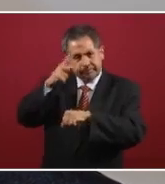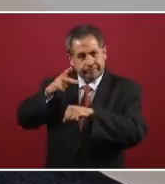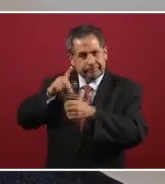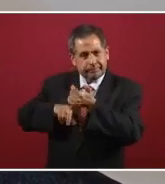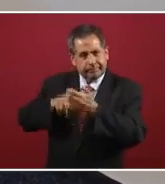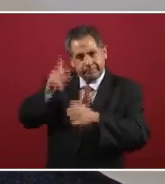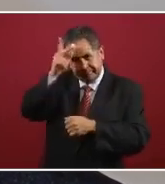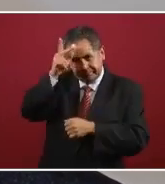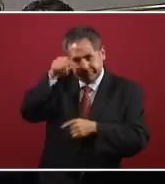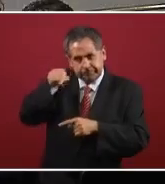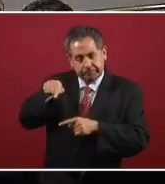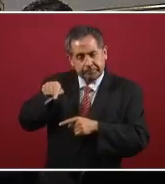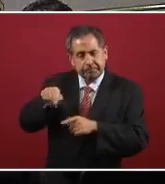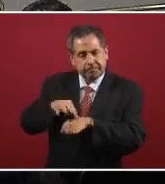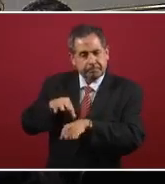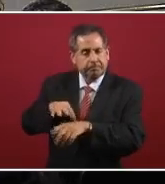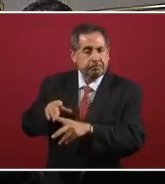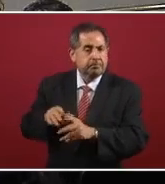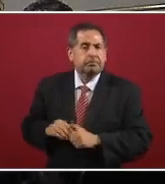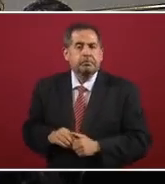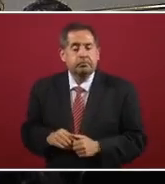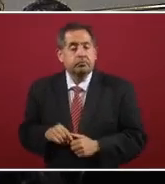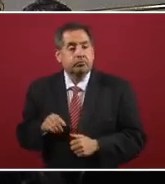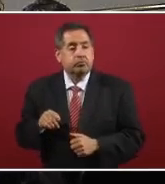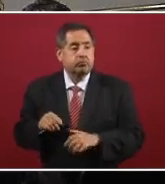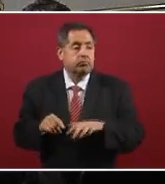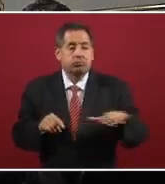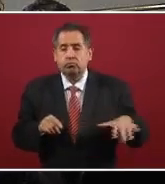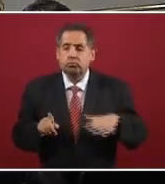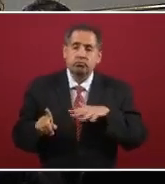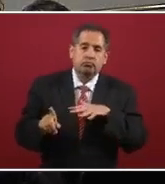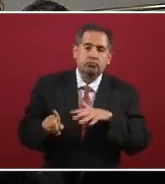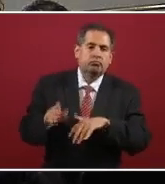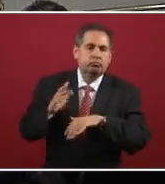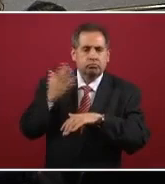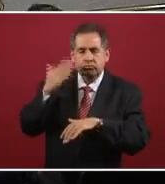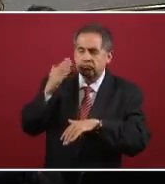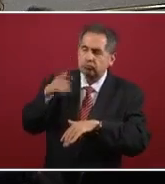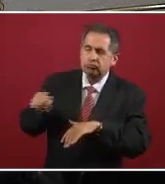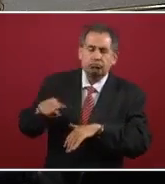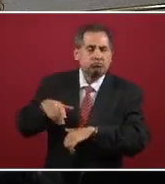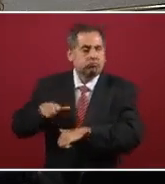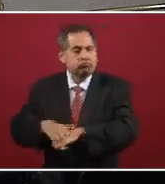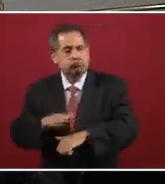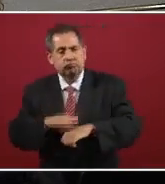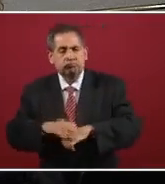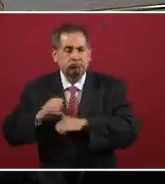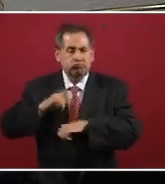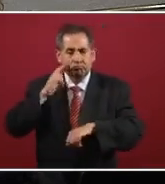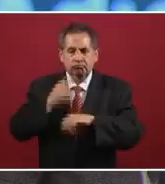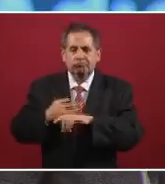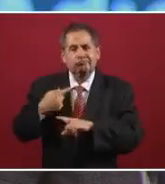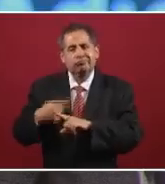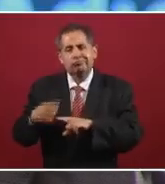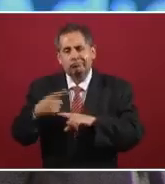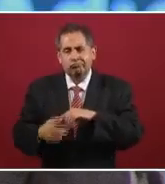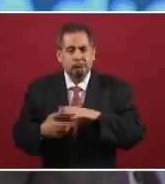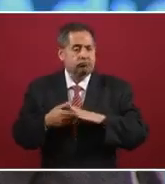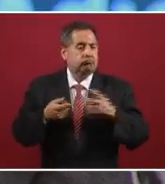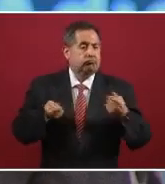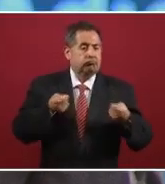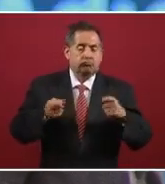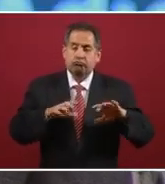años. Él ha sido un referente nacional en la convocatoria y conducción de distintas mesas de